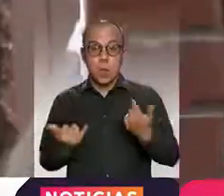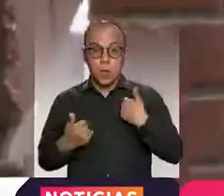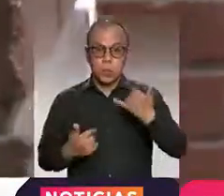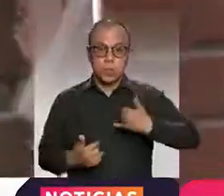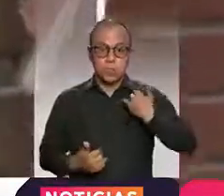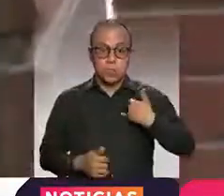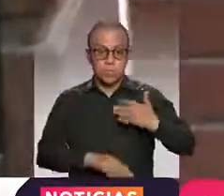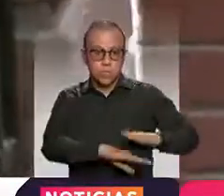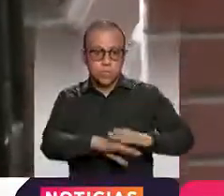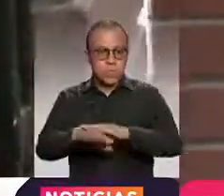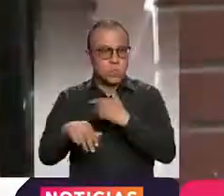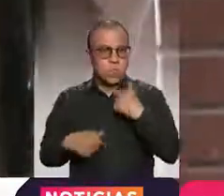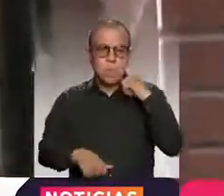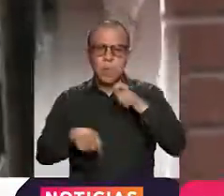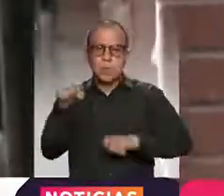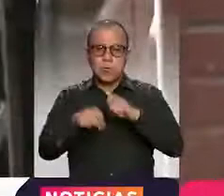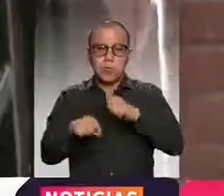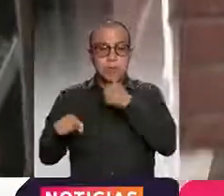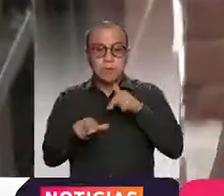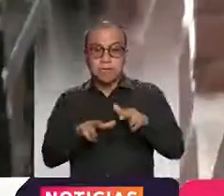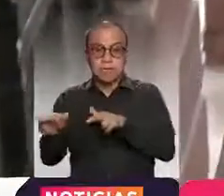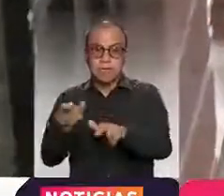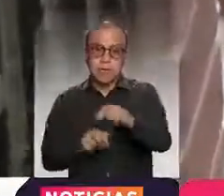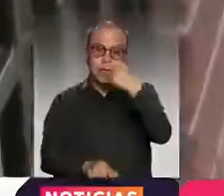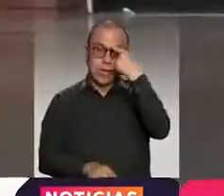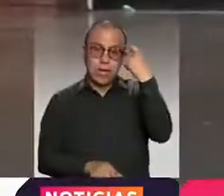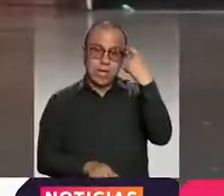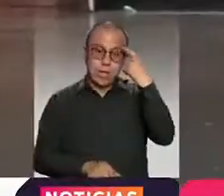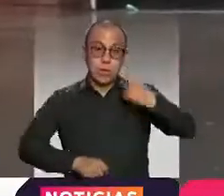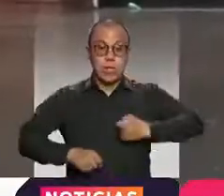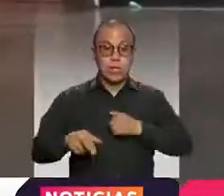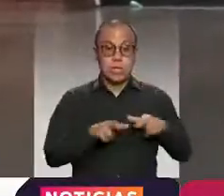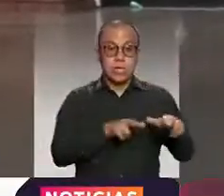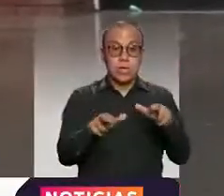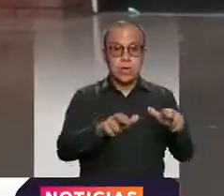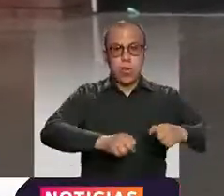advierten del posible aumento del cauce en el río Negro y el río Bogotá que nace en Villa Pinzón.